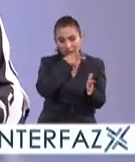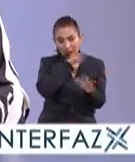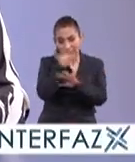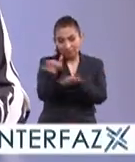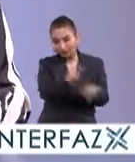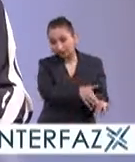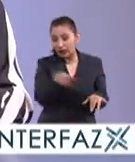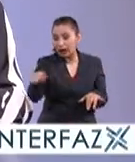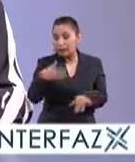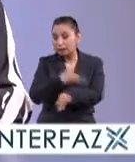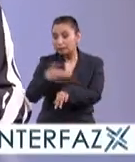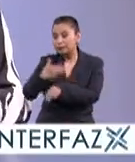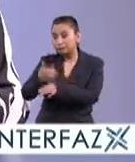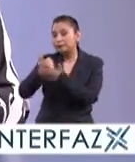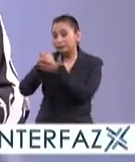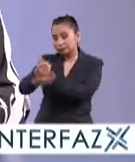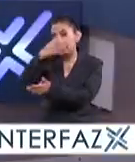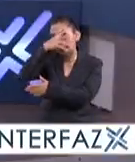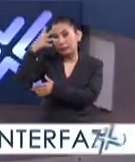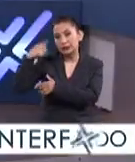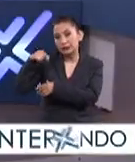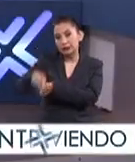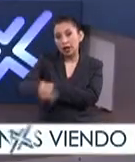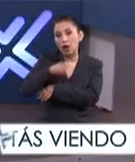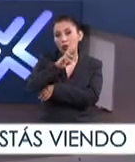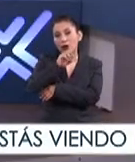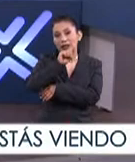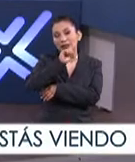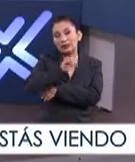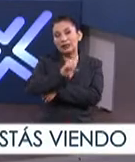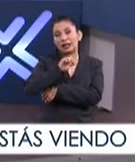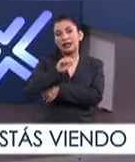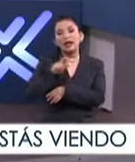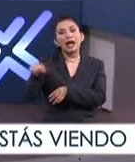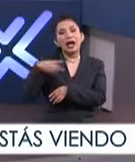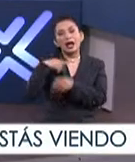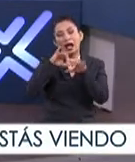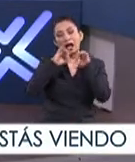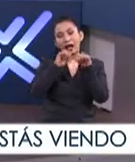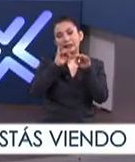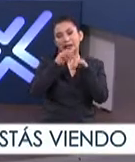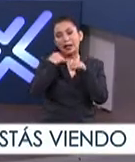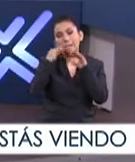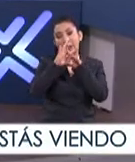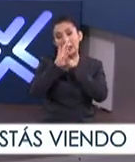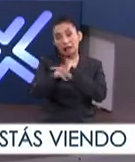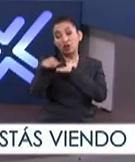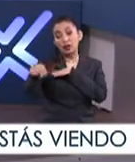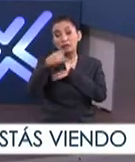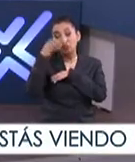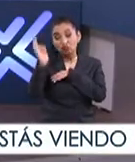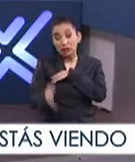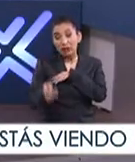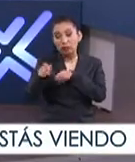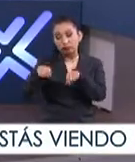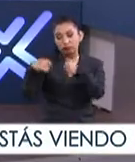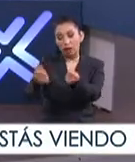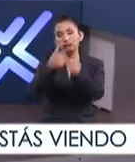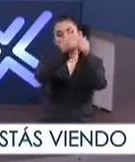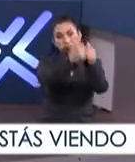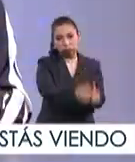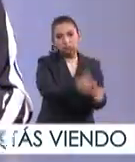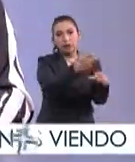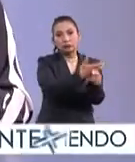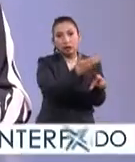se procede con el proceso de la visa ante USCIS, que es la agencia de migración, y si se aprueba, pues el menor consigue una